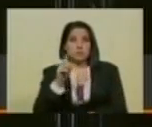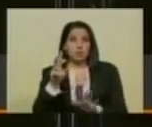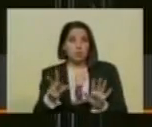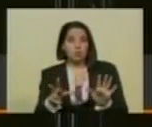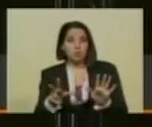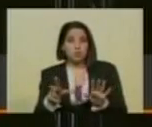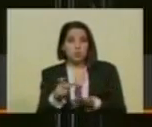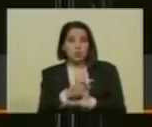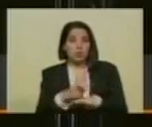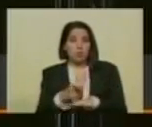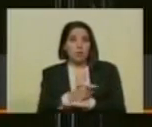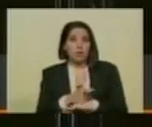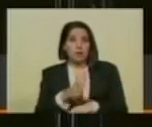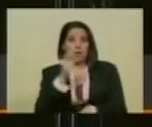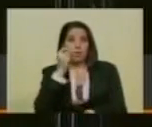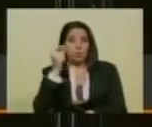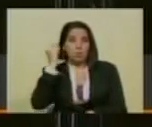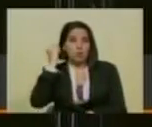y gobernadoras